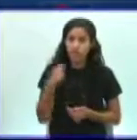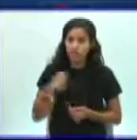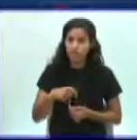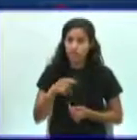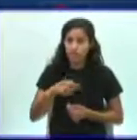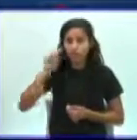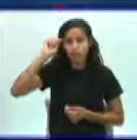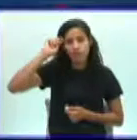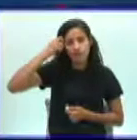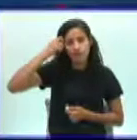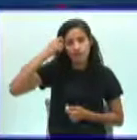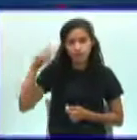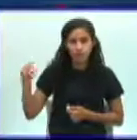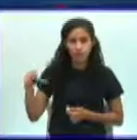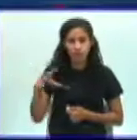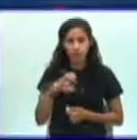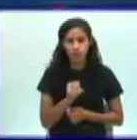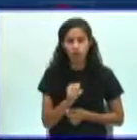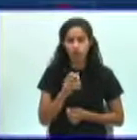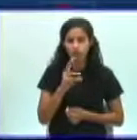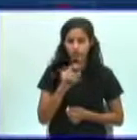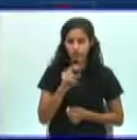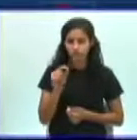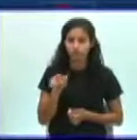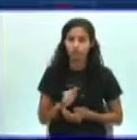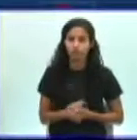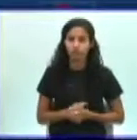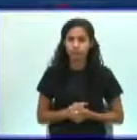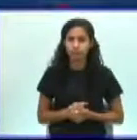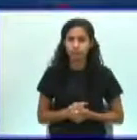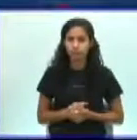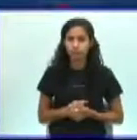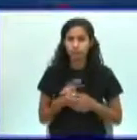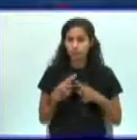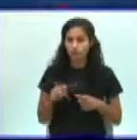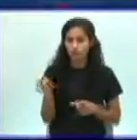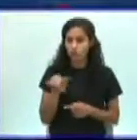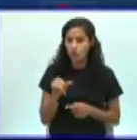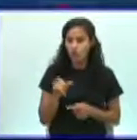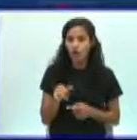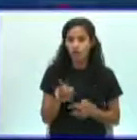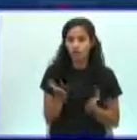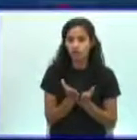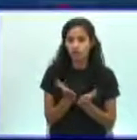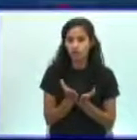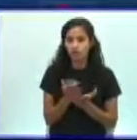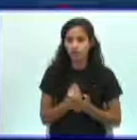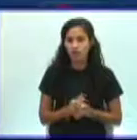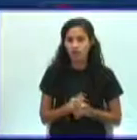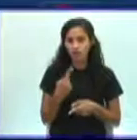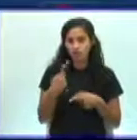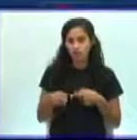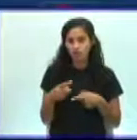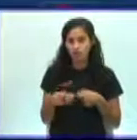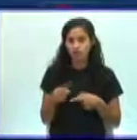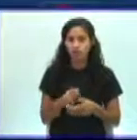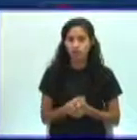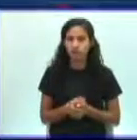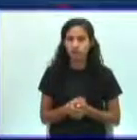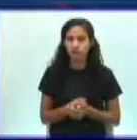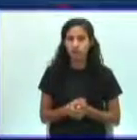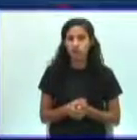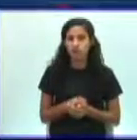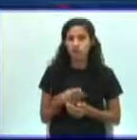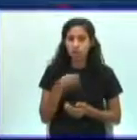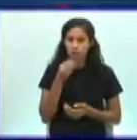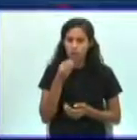de aprender de memoria estos ejercicios. Pero también trabajamos los ejercicios